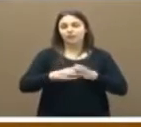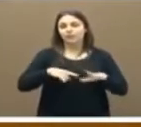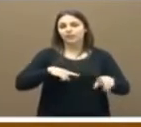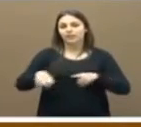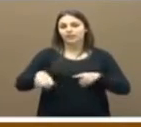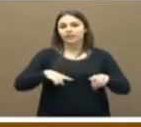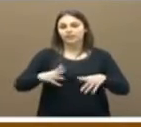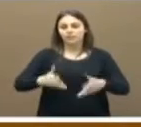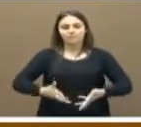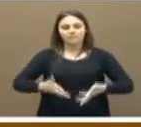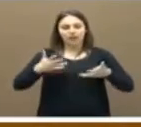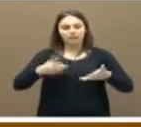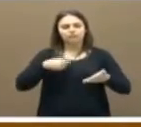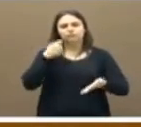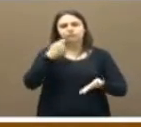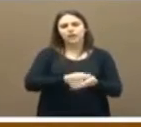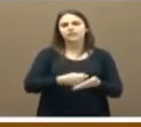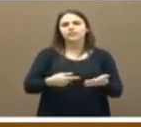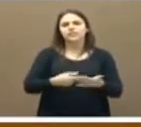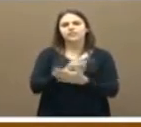logrado pagar un